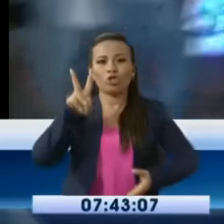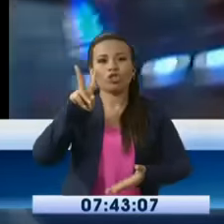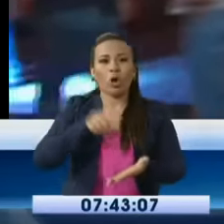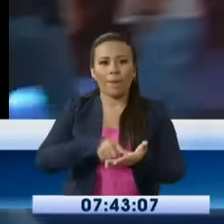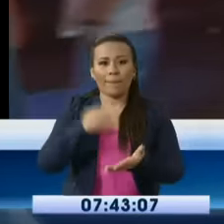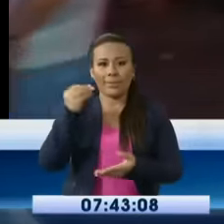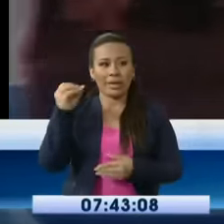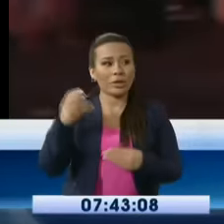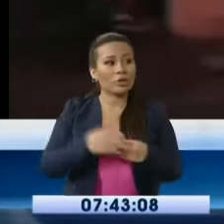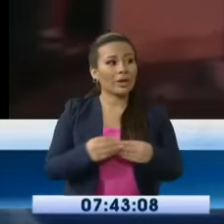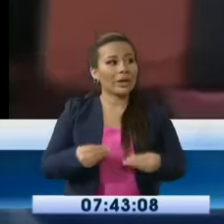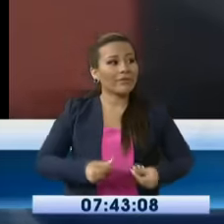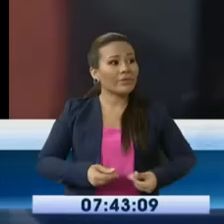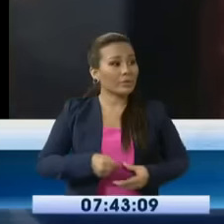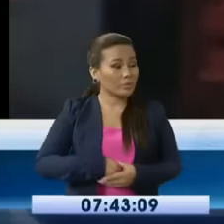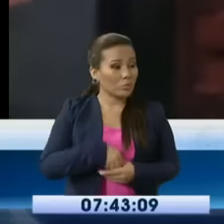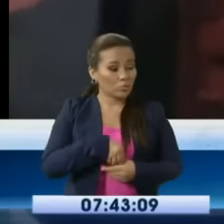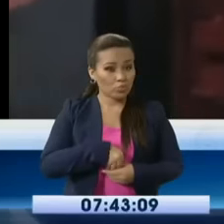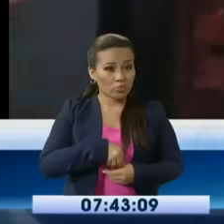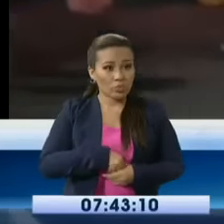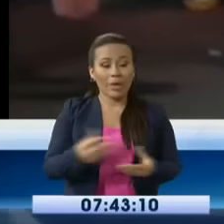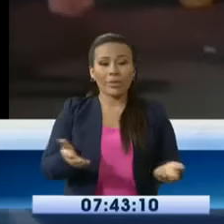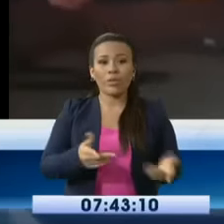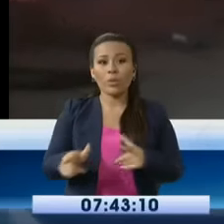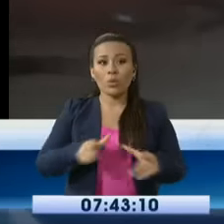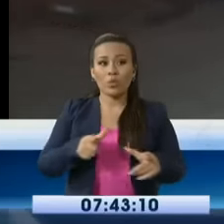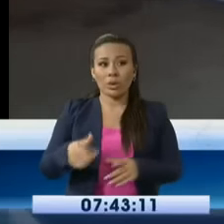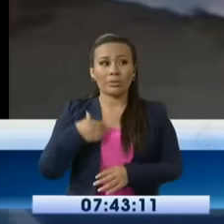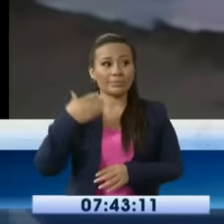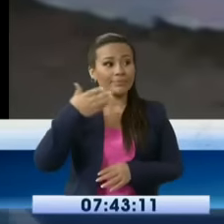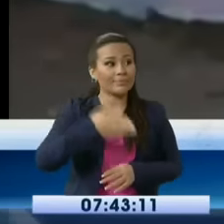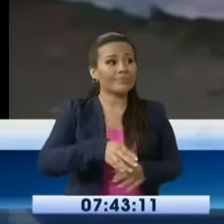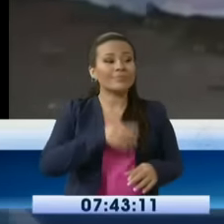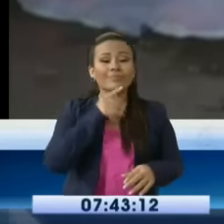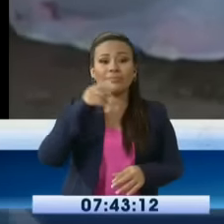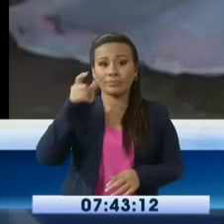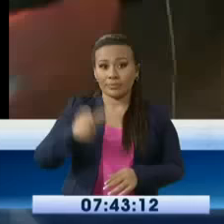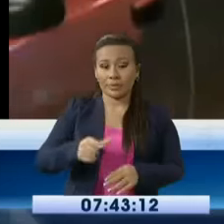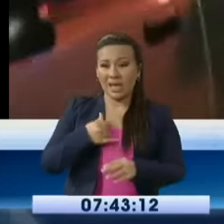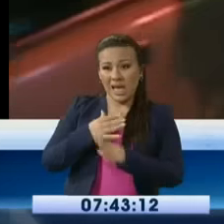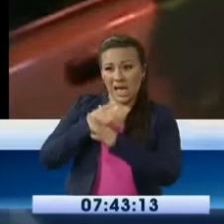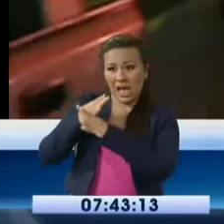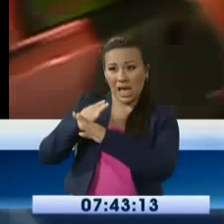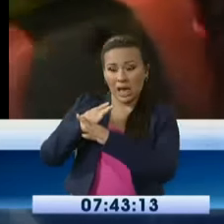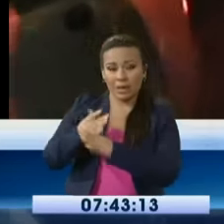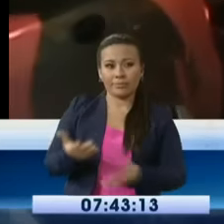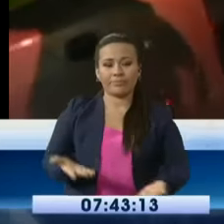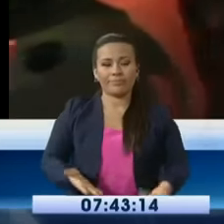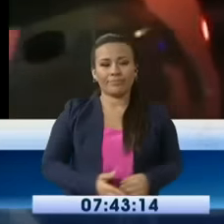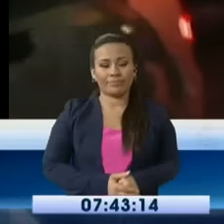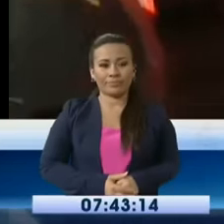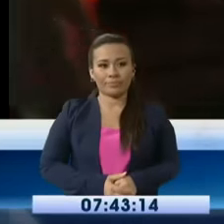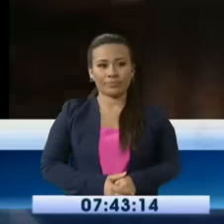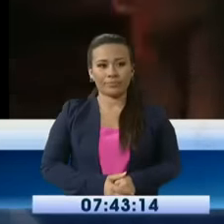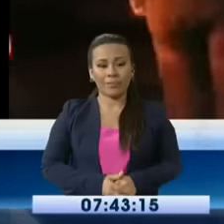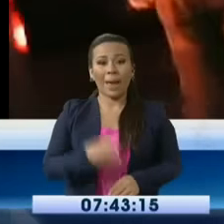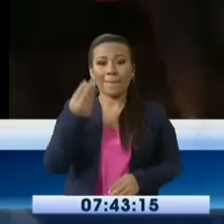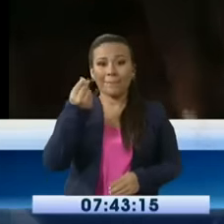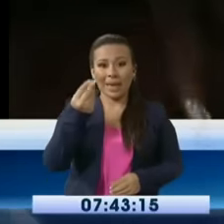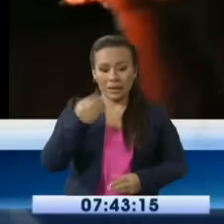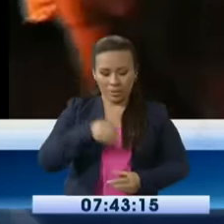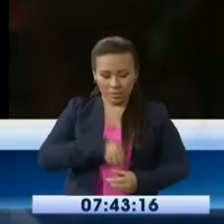efectivo. Al notar que los antisociales iban por él, el afectado decidió enfrentarlos. Y tenía la plata que la